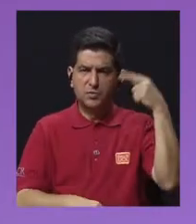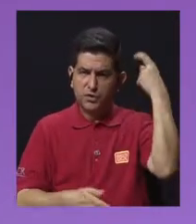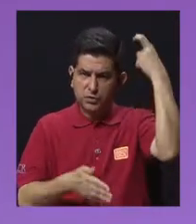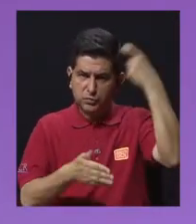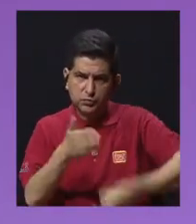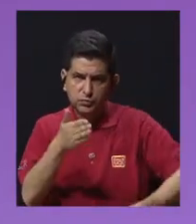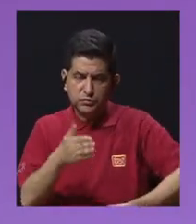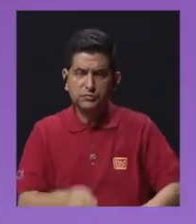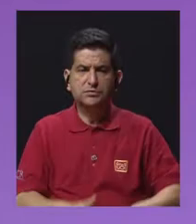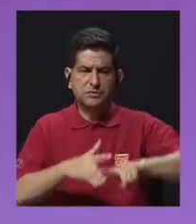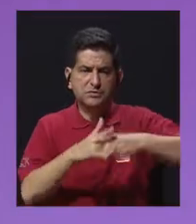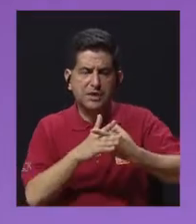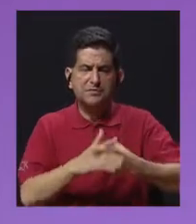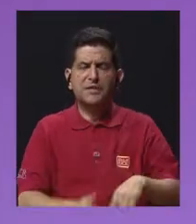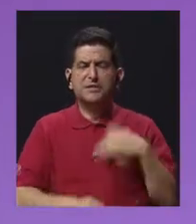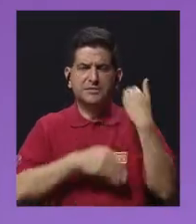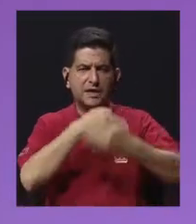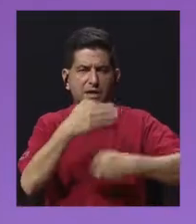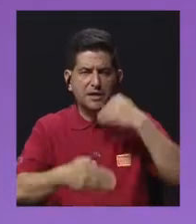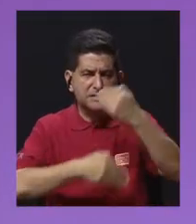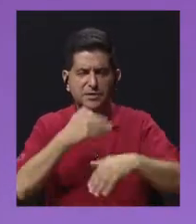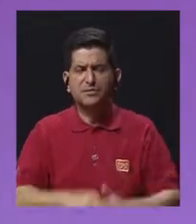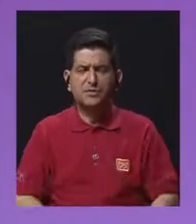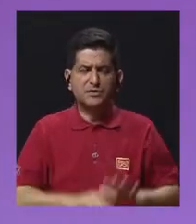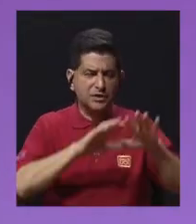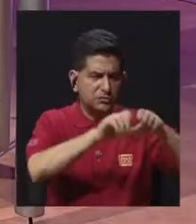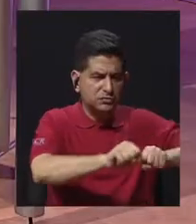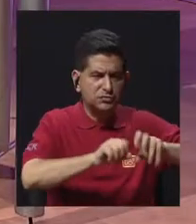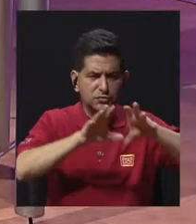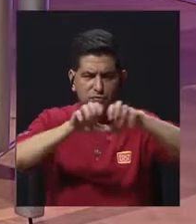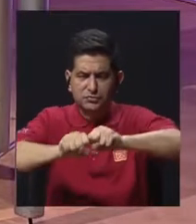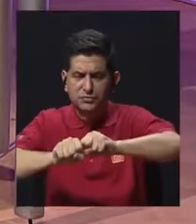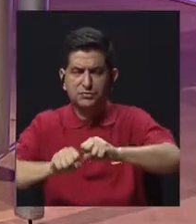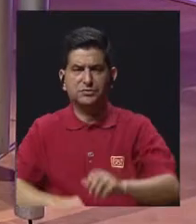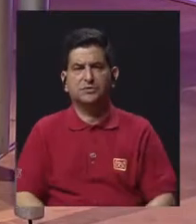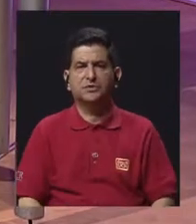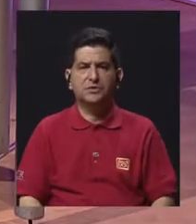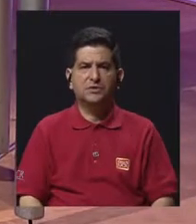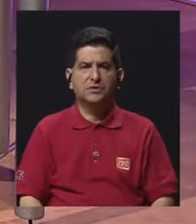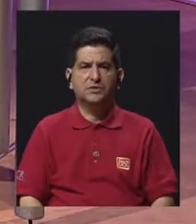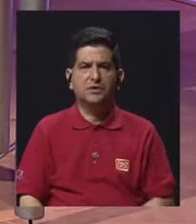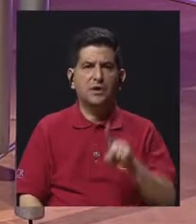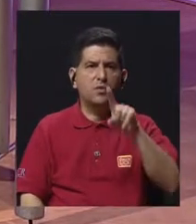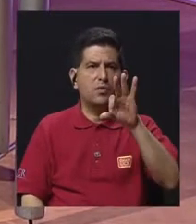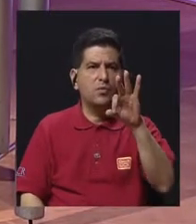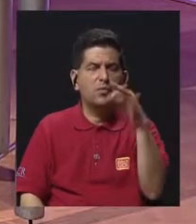Durante el 2009, después del golpe de Estado, se empieza la recuperación,